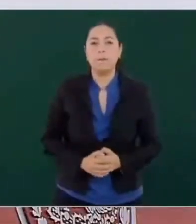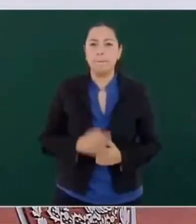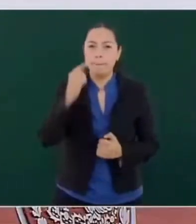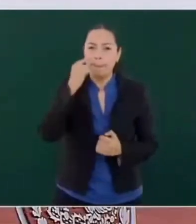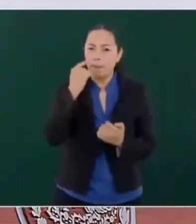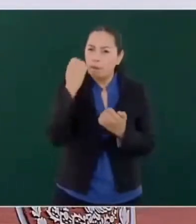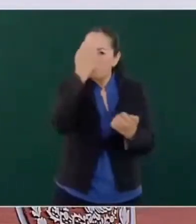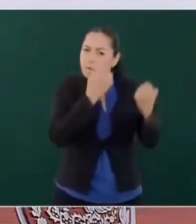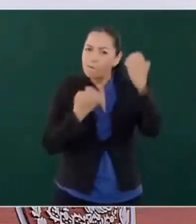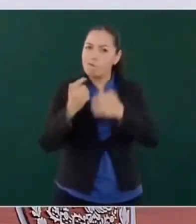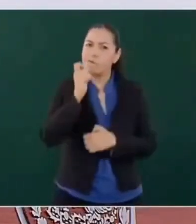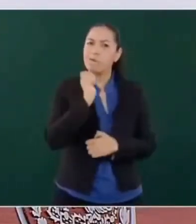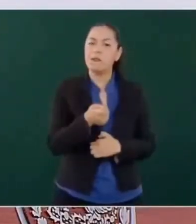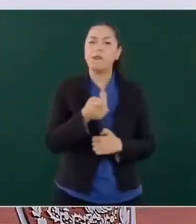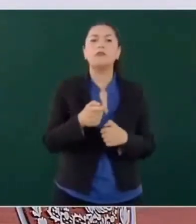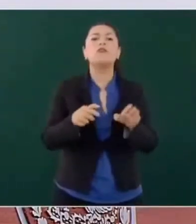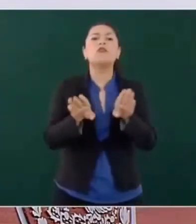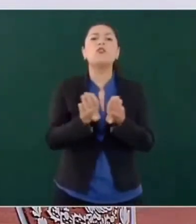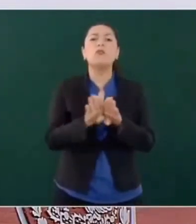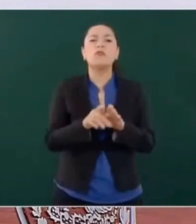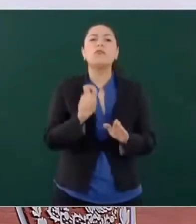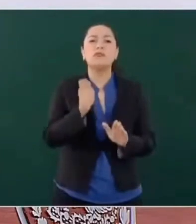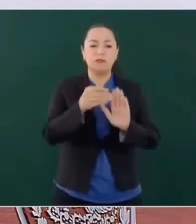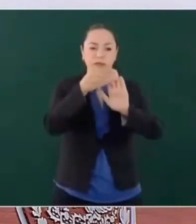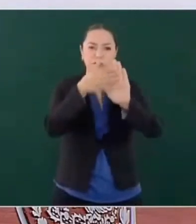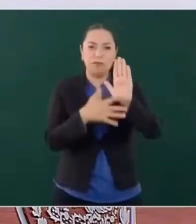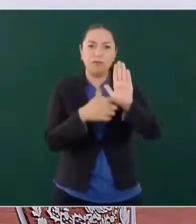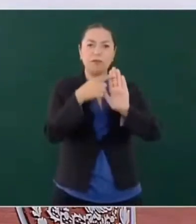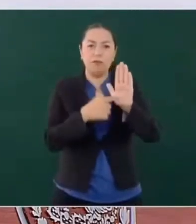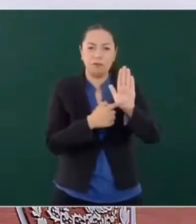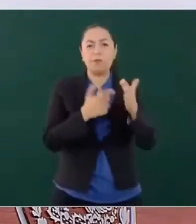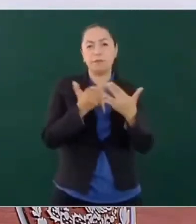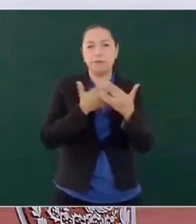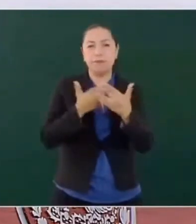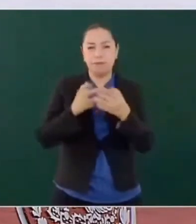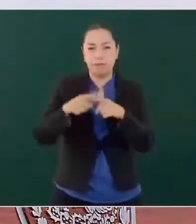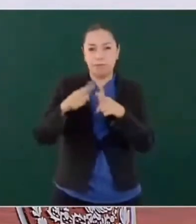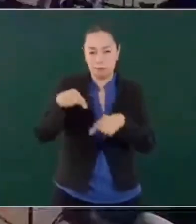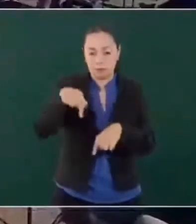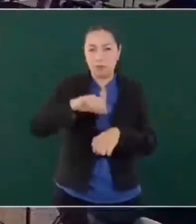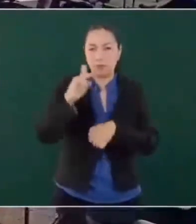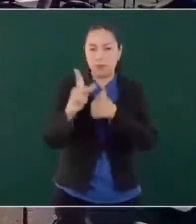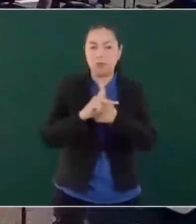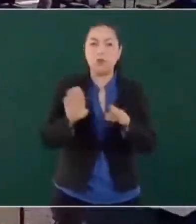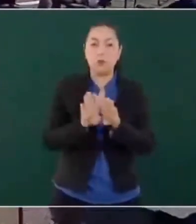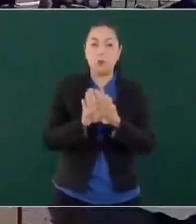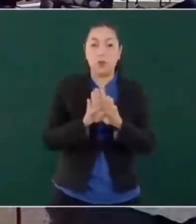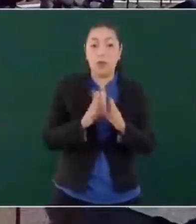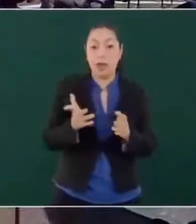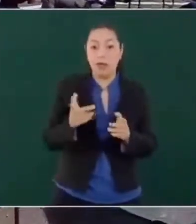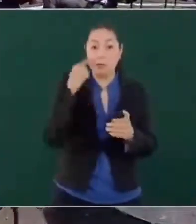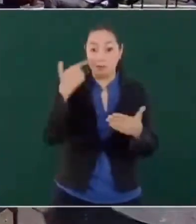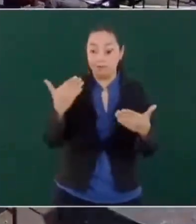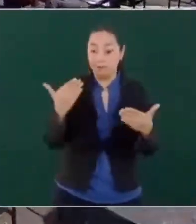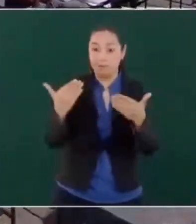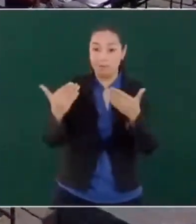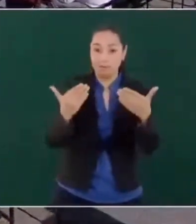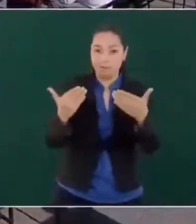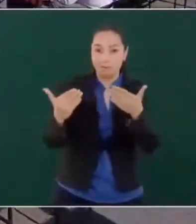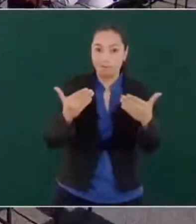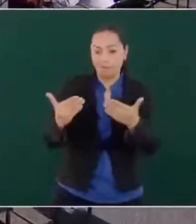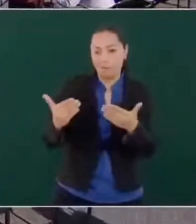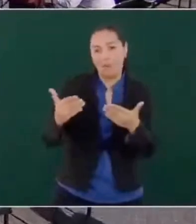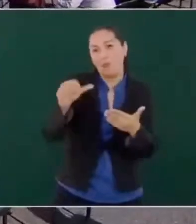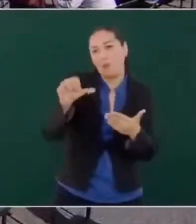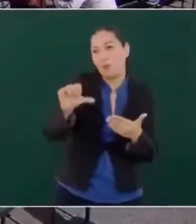analizáramos cómo estamos en homicidios en el país con relación a